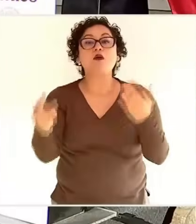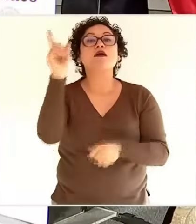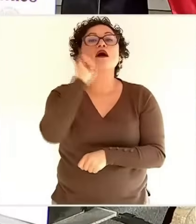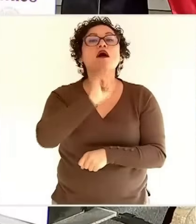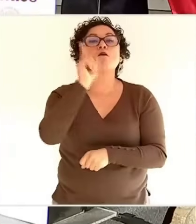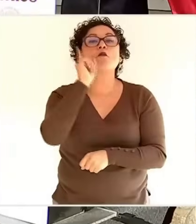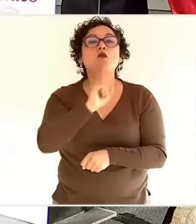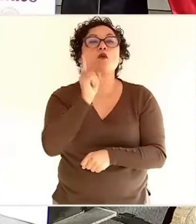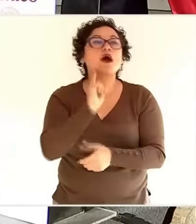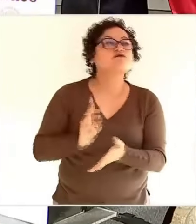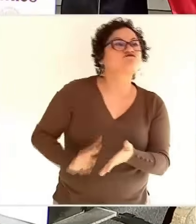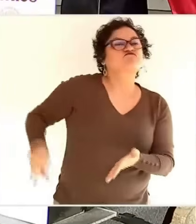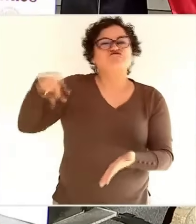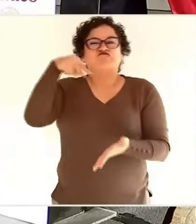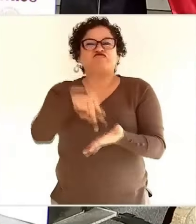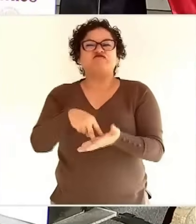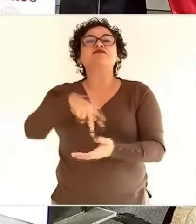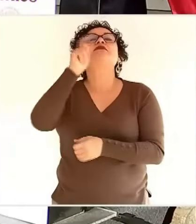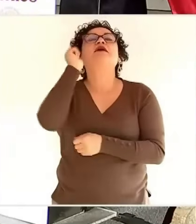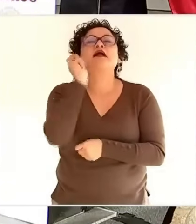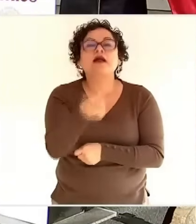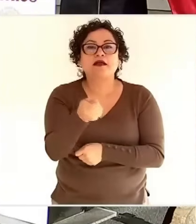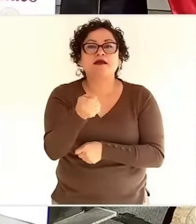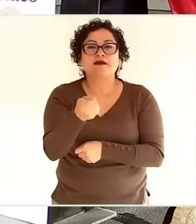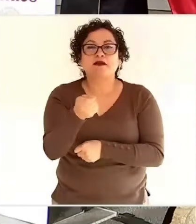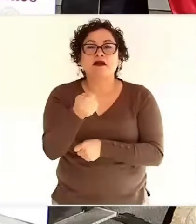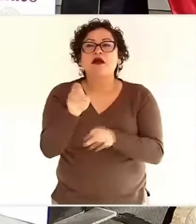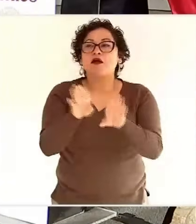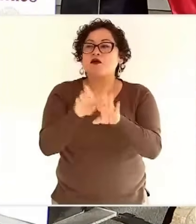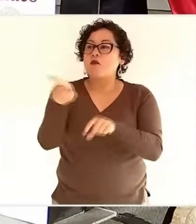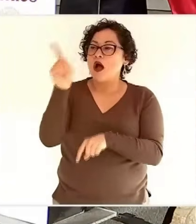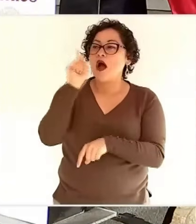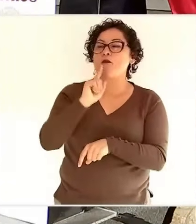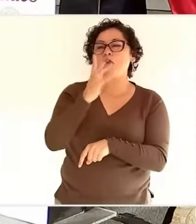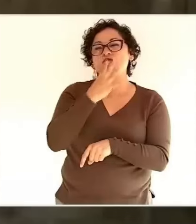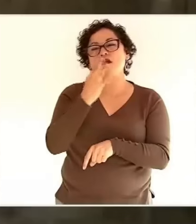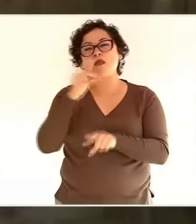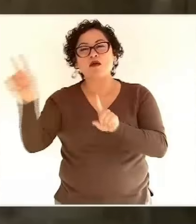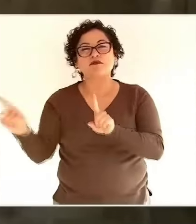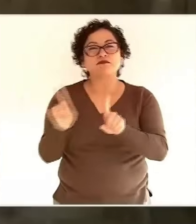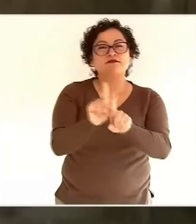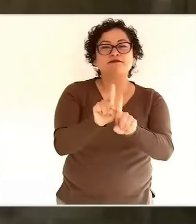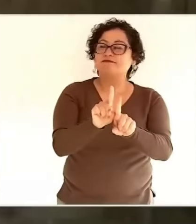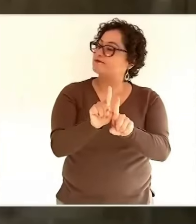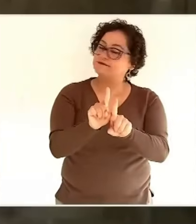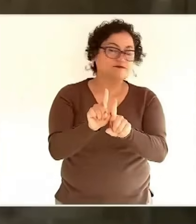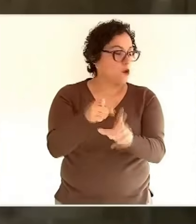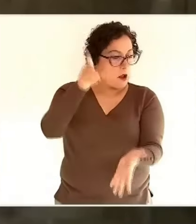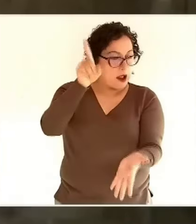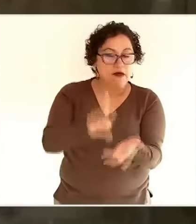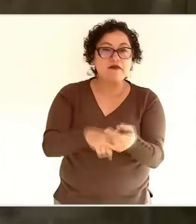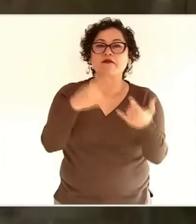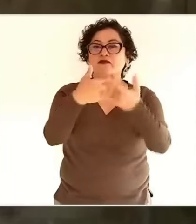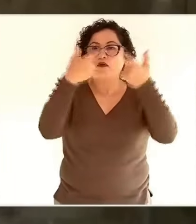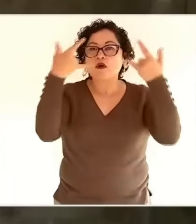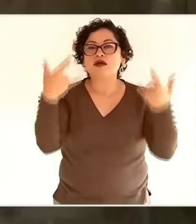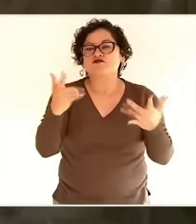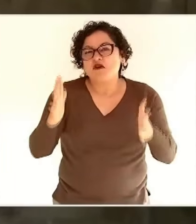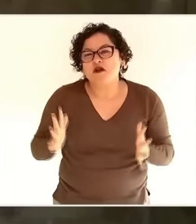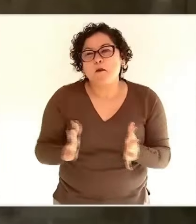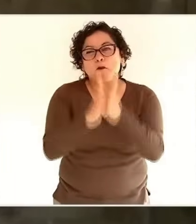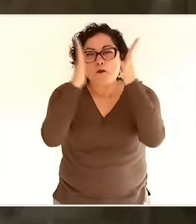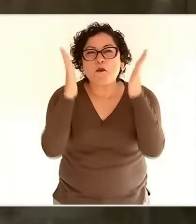significa dejar de mirarlas como acompañantes de la historia y empezar a reconocerlas